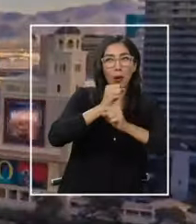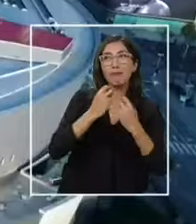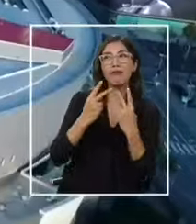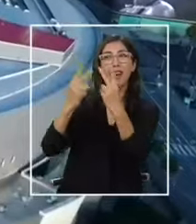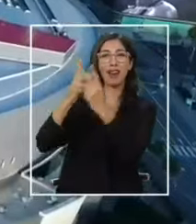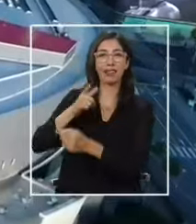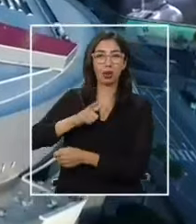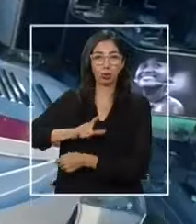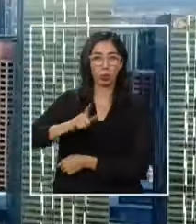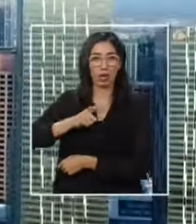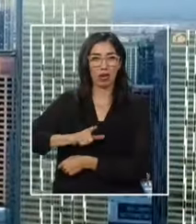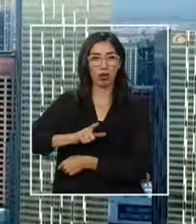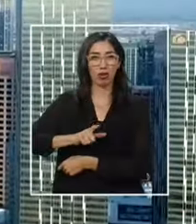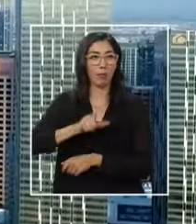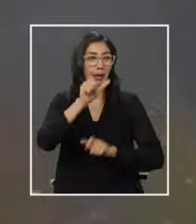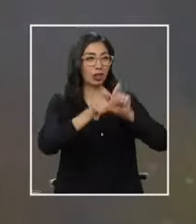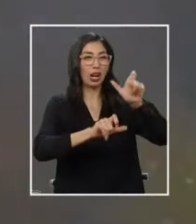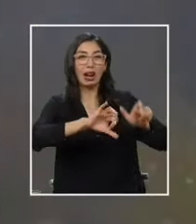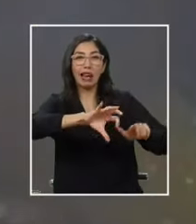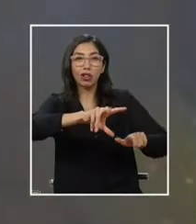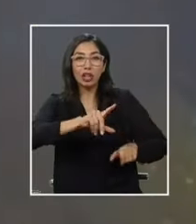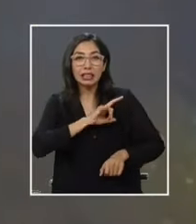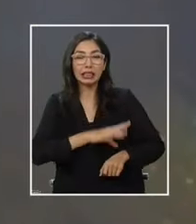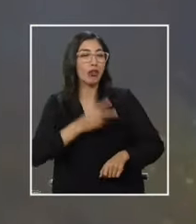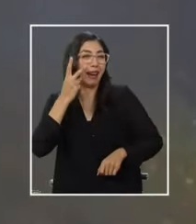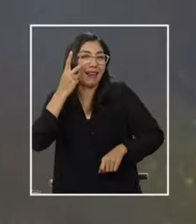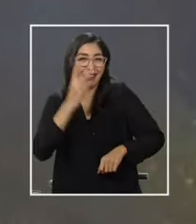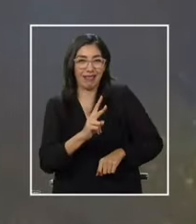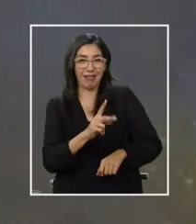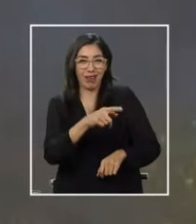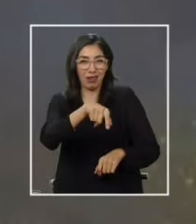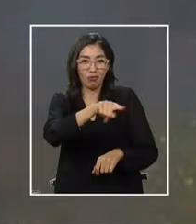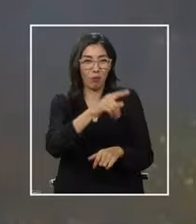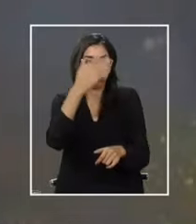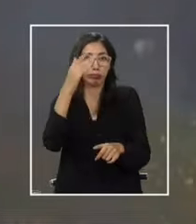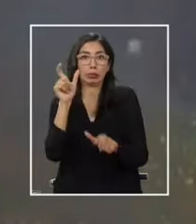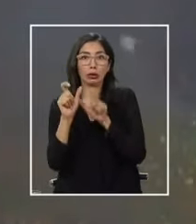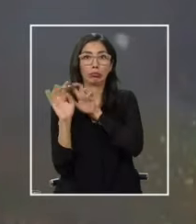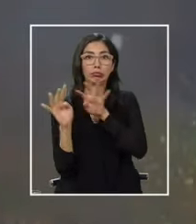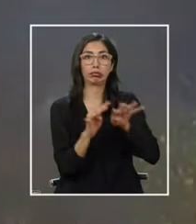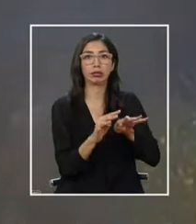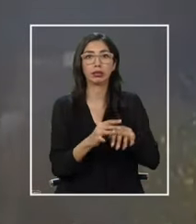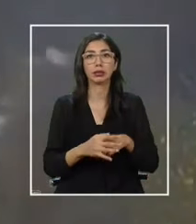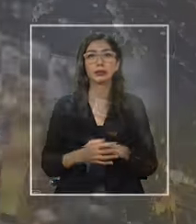nada tienen que ver con los ladrones chilenos que hoy hacen noticia.